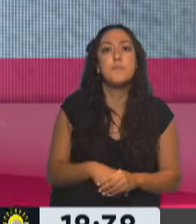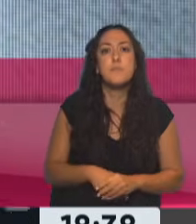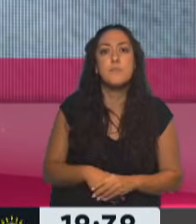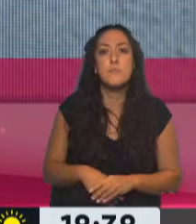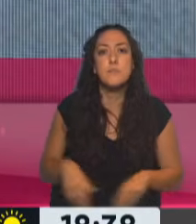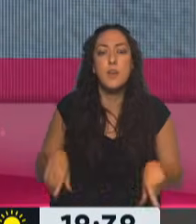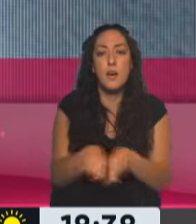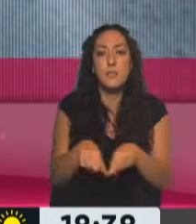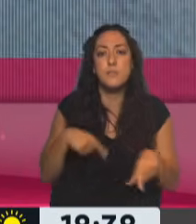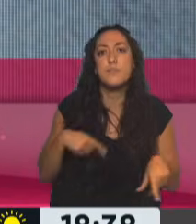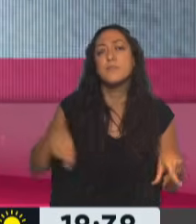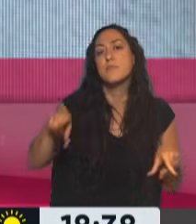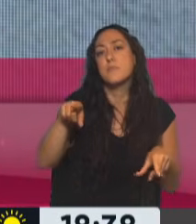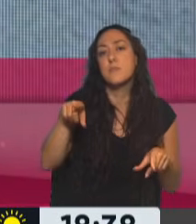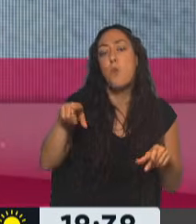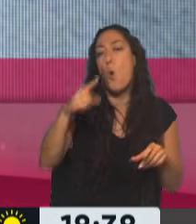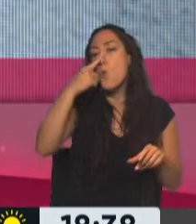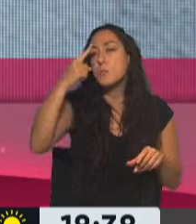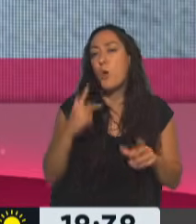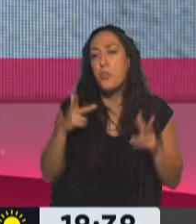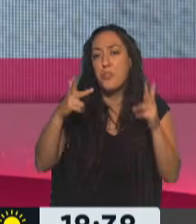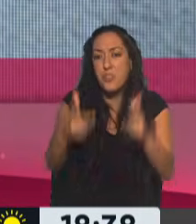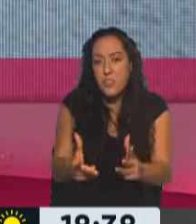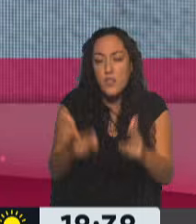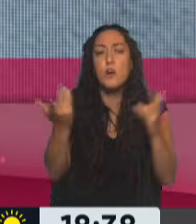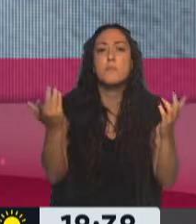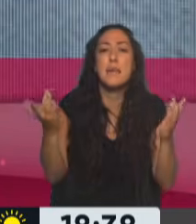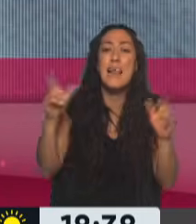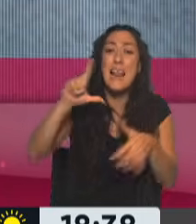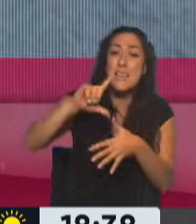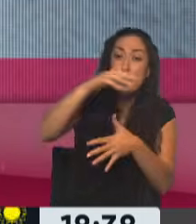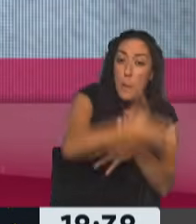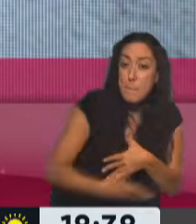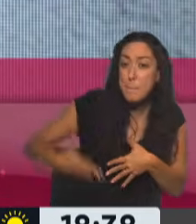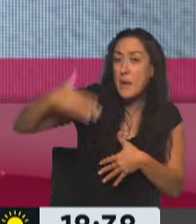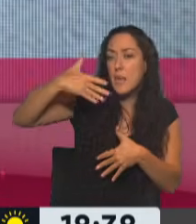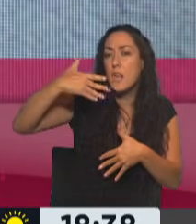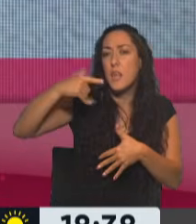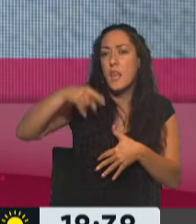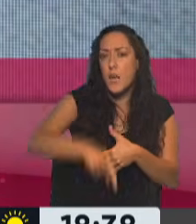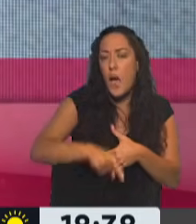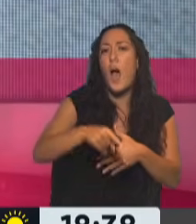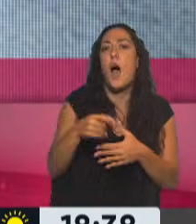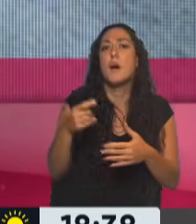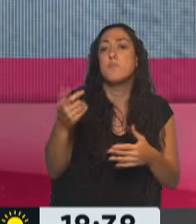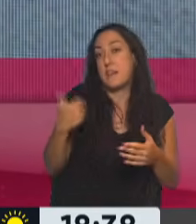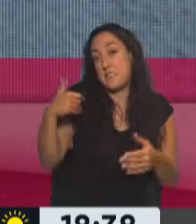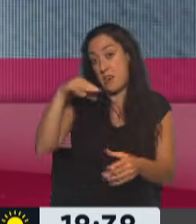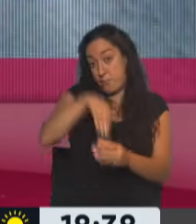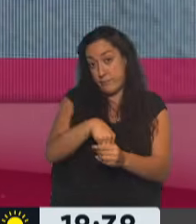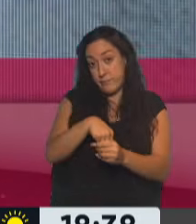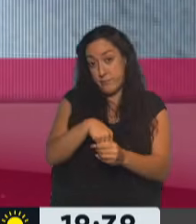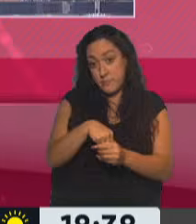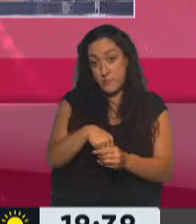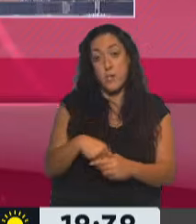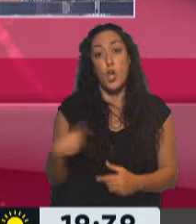a acceder. Pero si voy, y con esto cierro, a América Latina, vos fíjate que el continente de América Latina, donde forma parte de nuestro país, no está